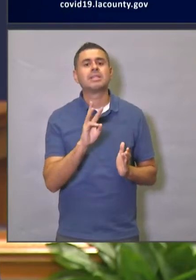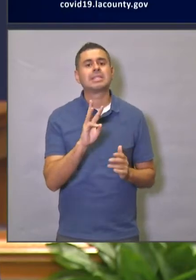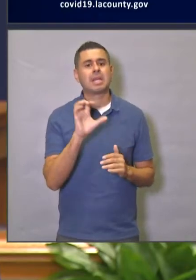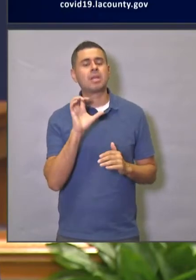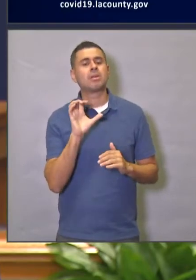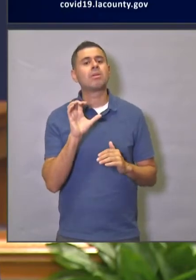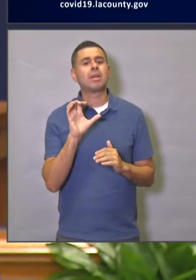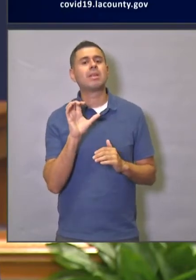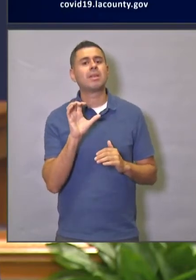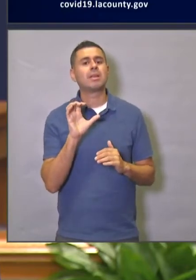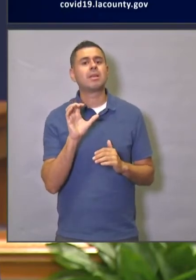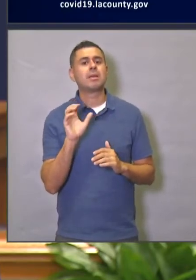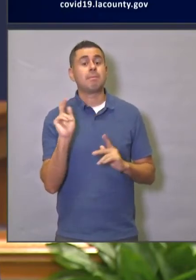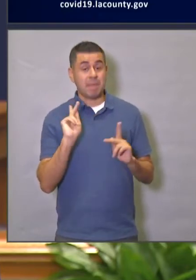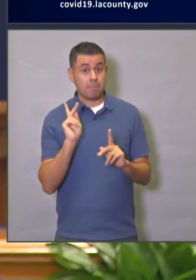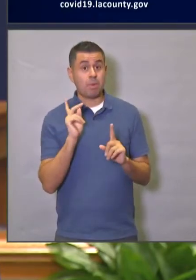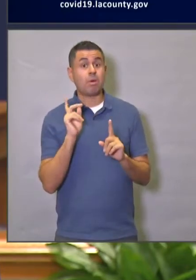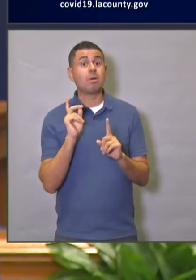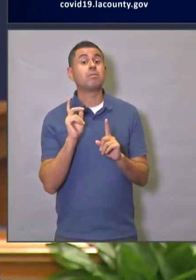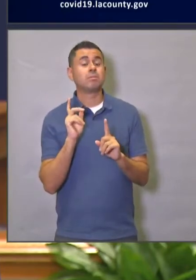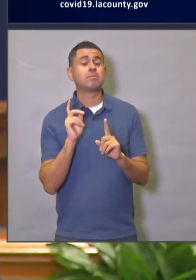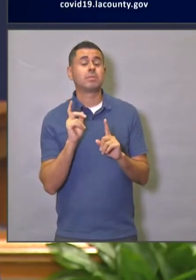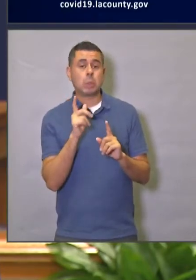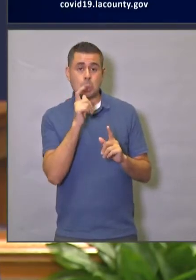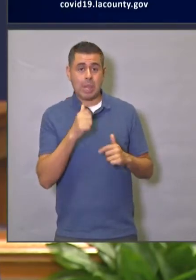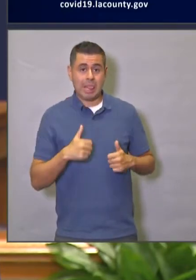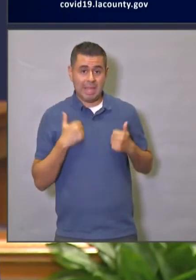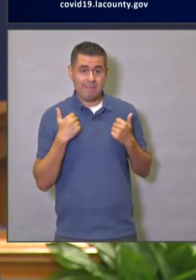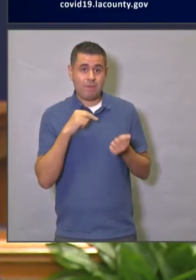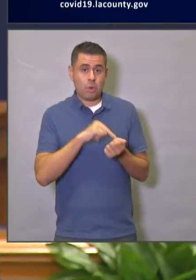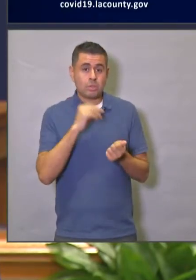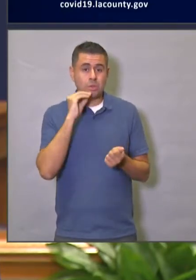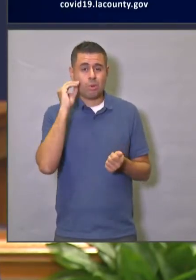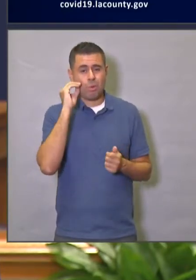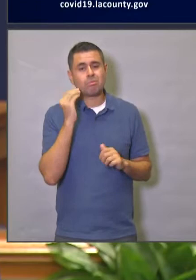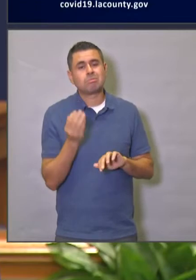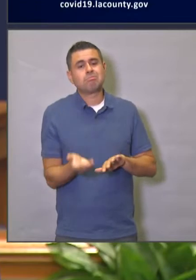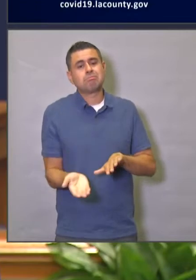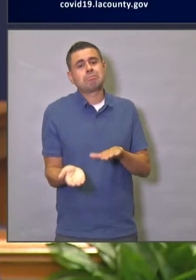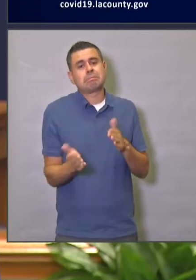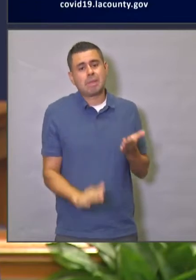residentes en estas instituciones han fallecido a causa de COVID-19.